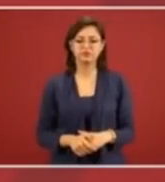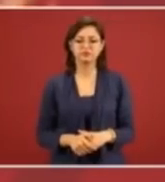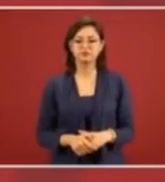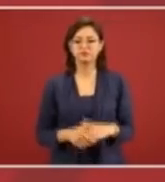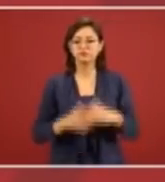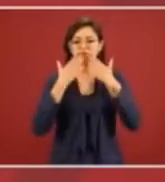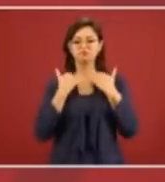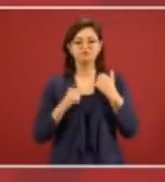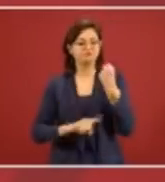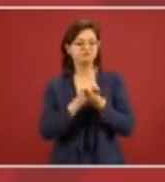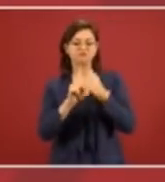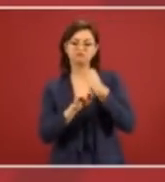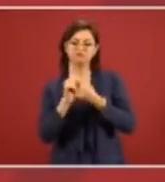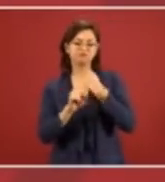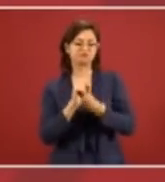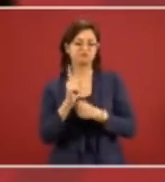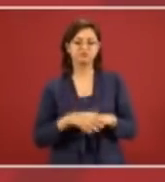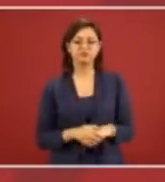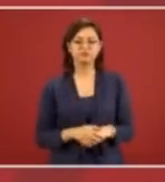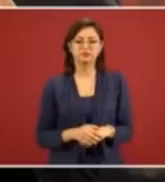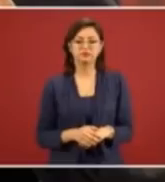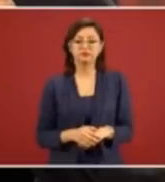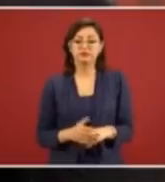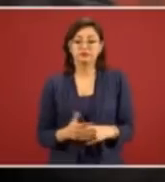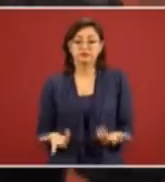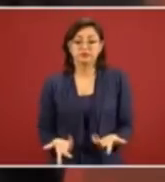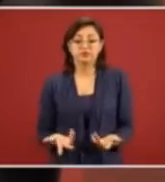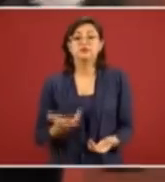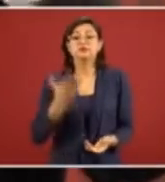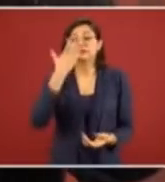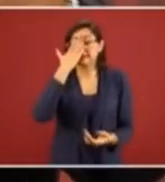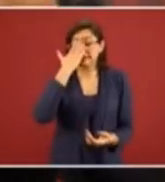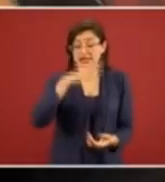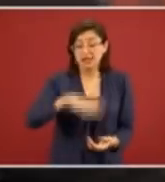sin problemas. Además, sabe